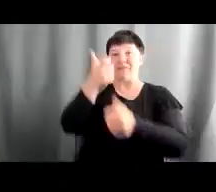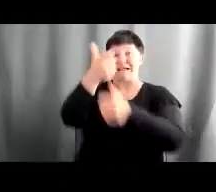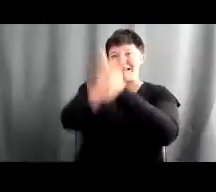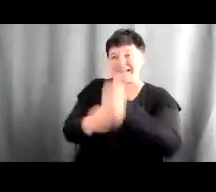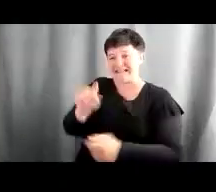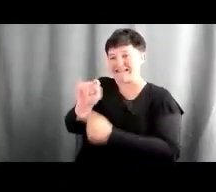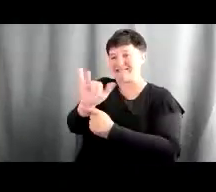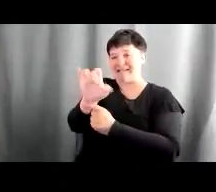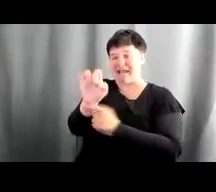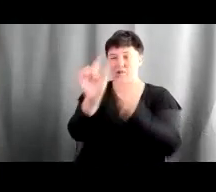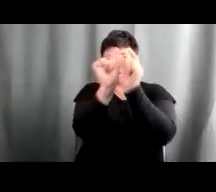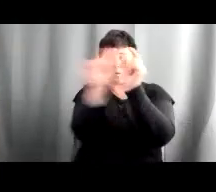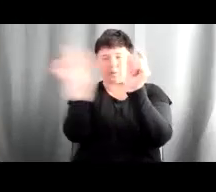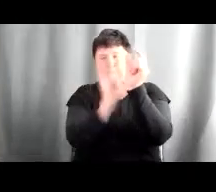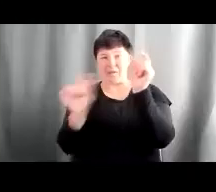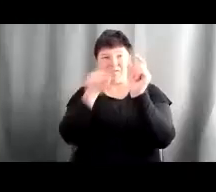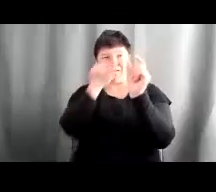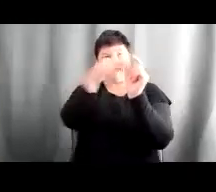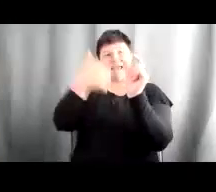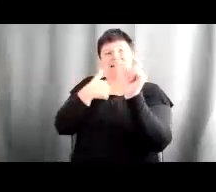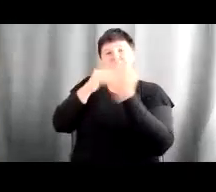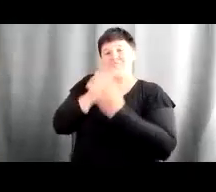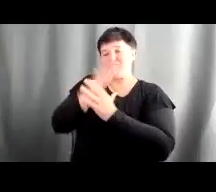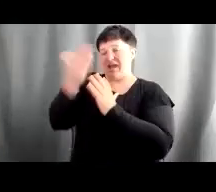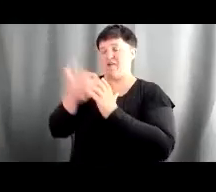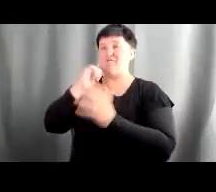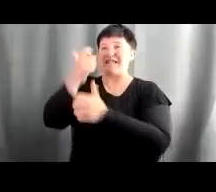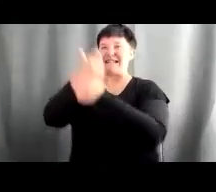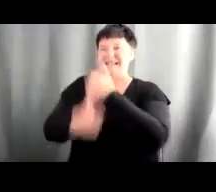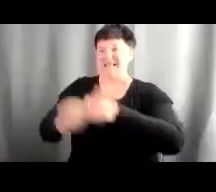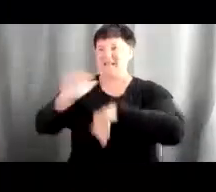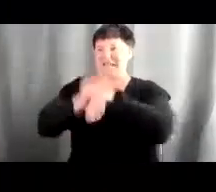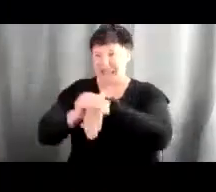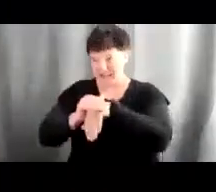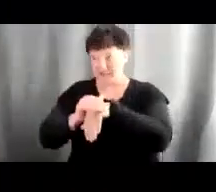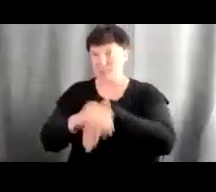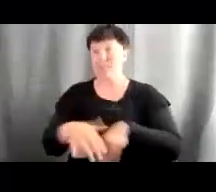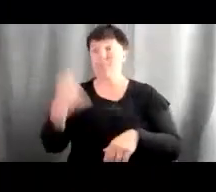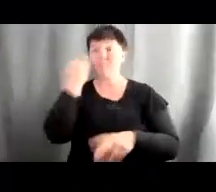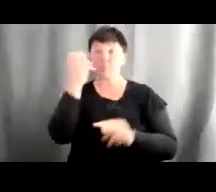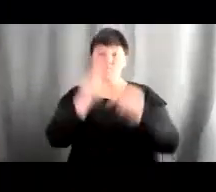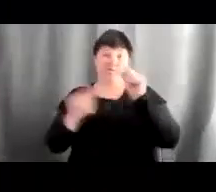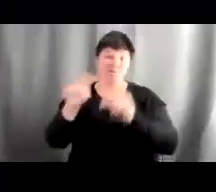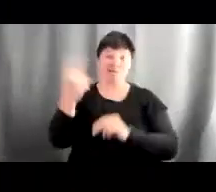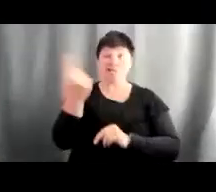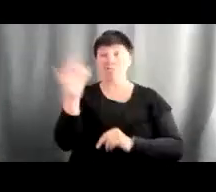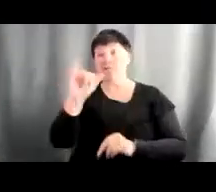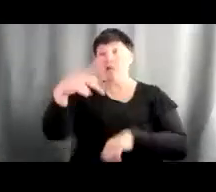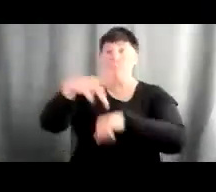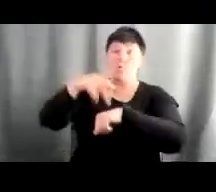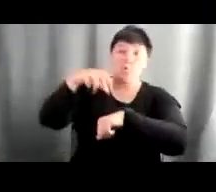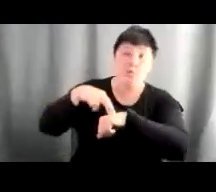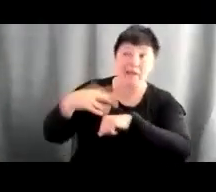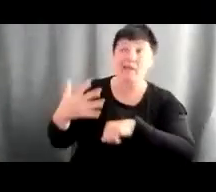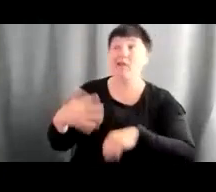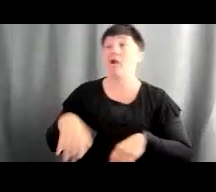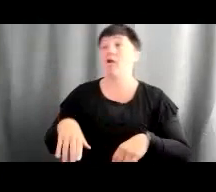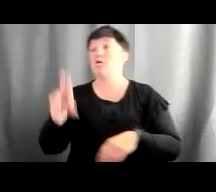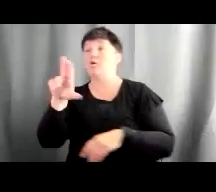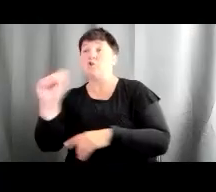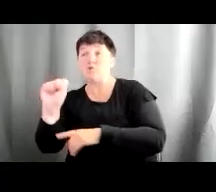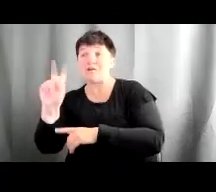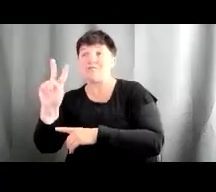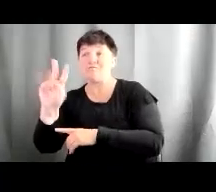uno tiene un archivo para cada noche. Luego veremos esto. Pero si quieres mirar en algún sitio como Puerto Rico y las Islas Vírgenes